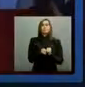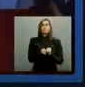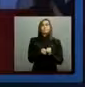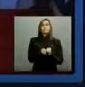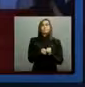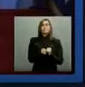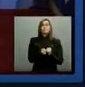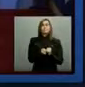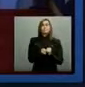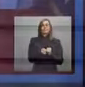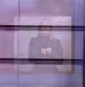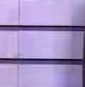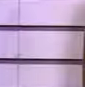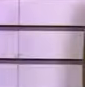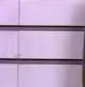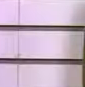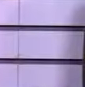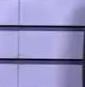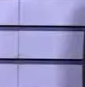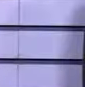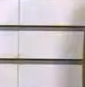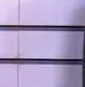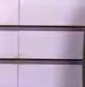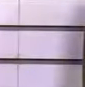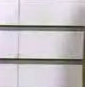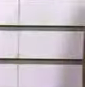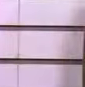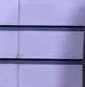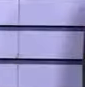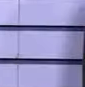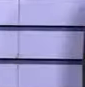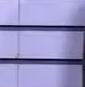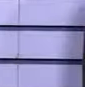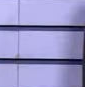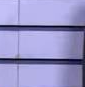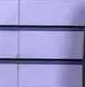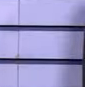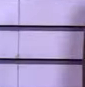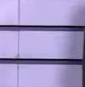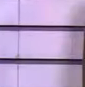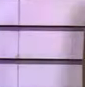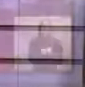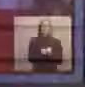señor hizo anoche déjalo ahí